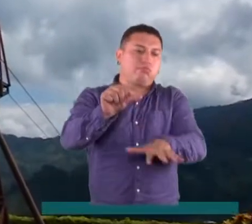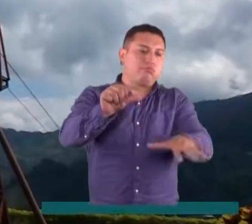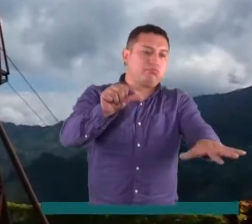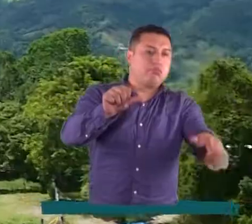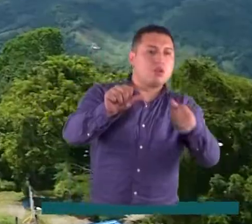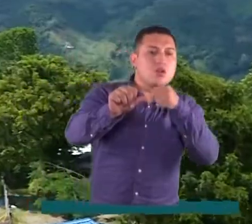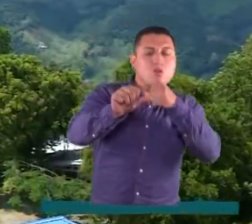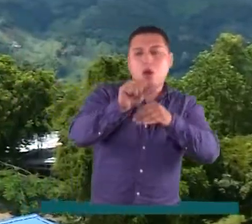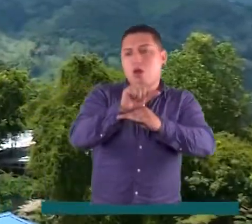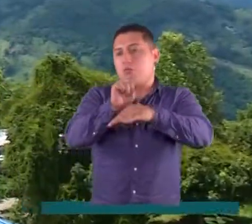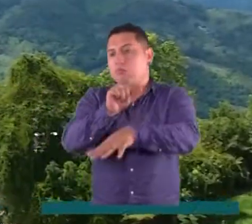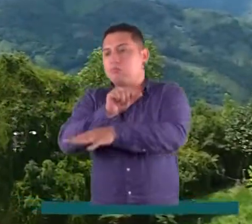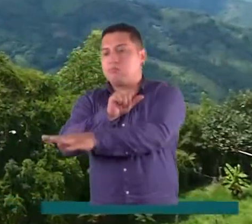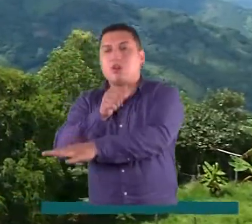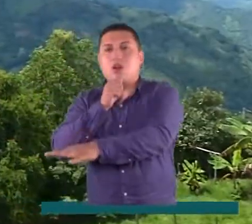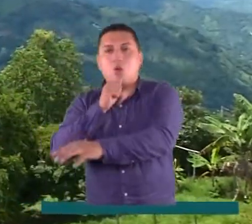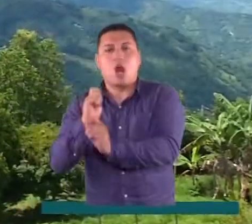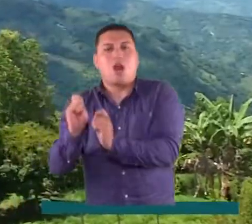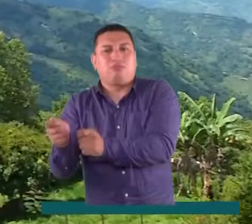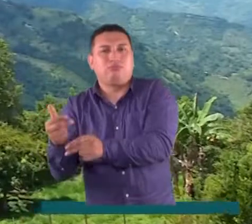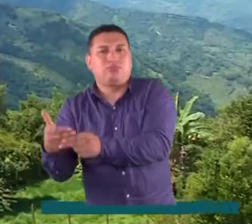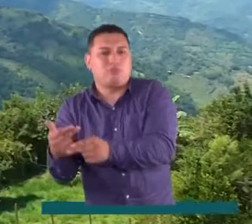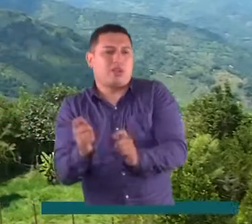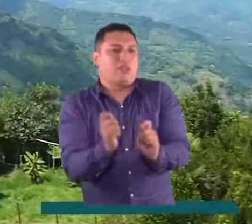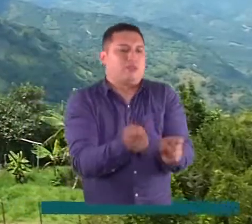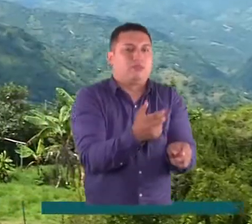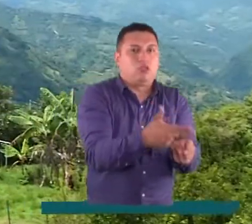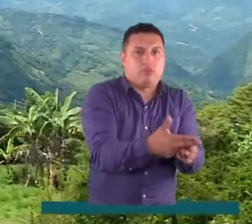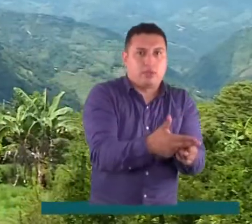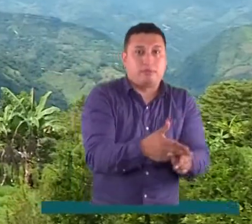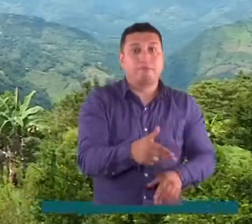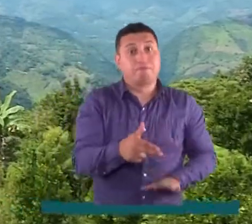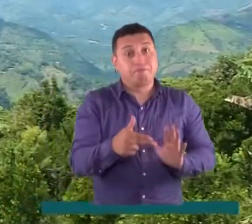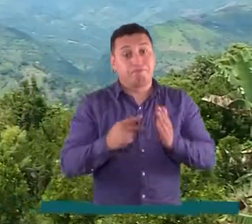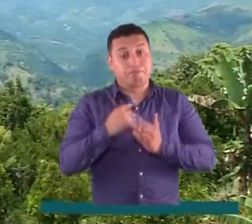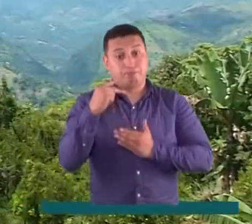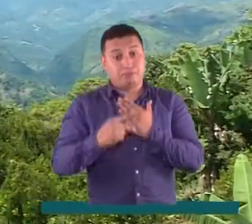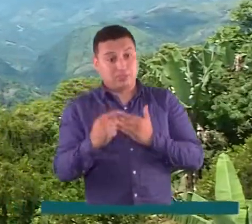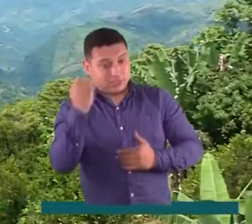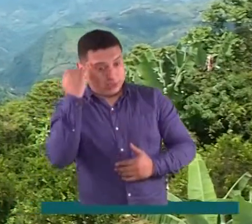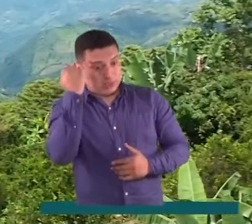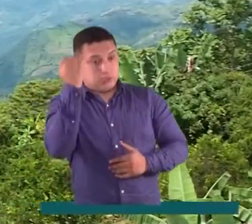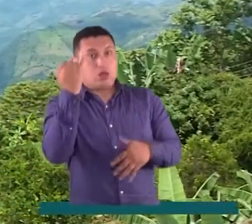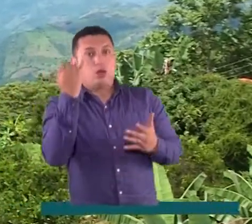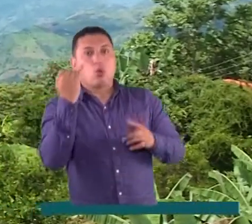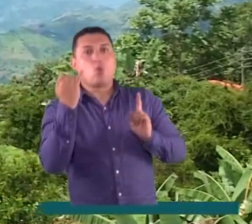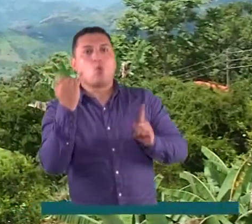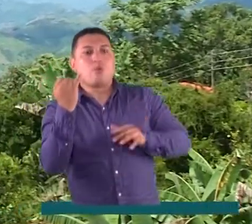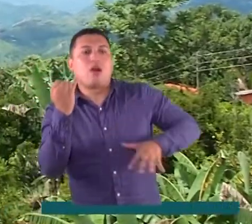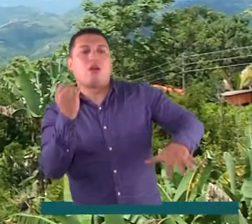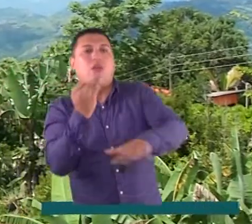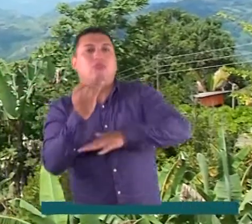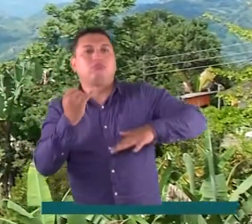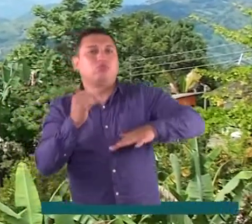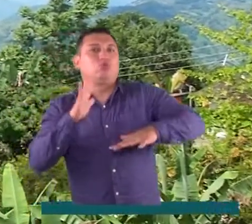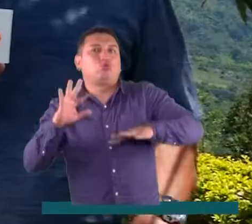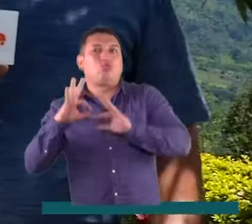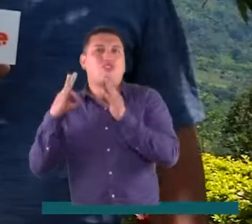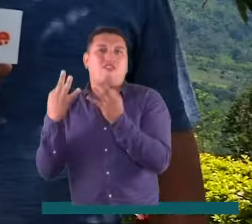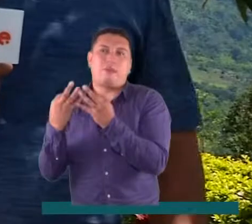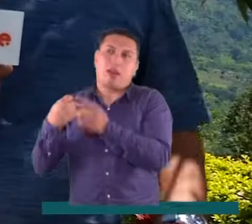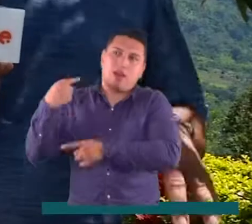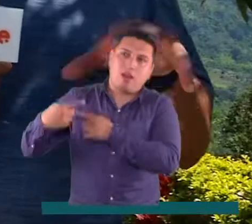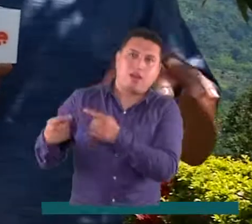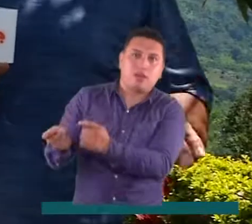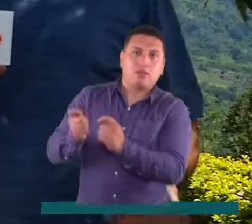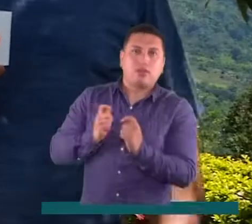Palmar, sobrevolando la cascada del Escobo, ¿sí? Entonces, el emprendimiento nació pues porque estaban los